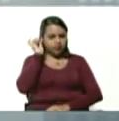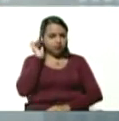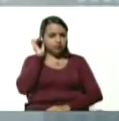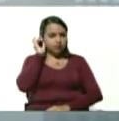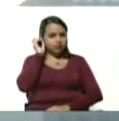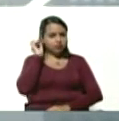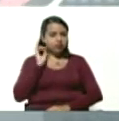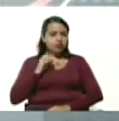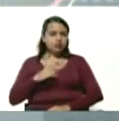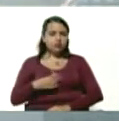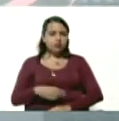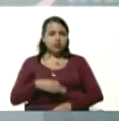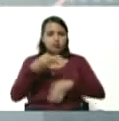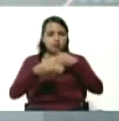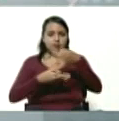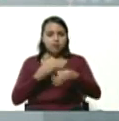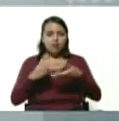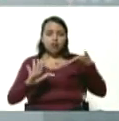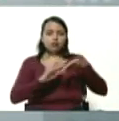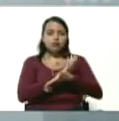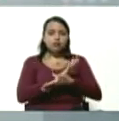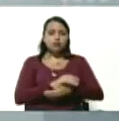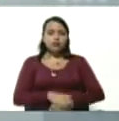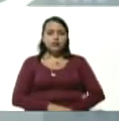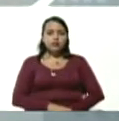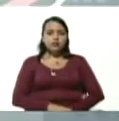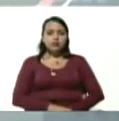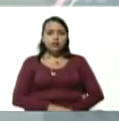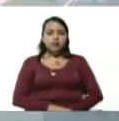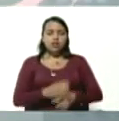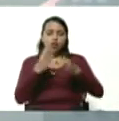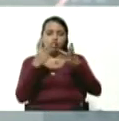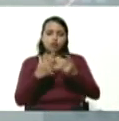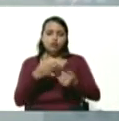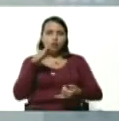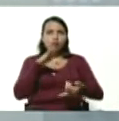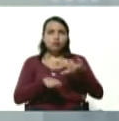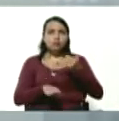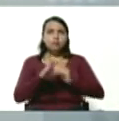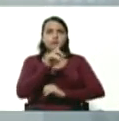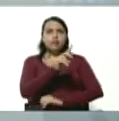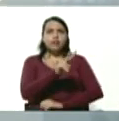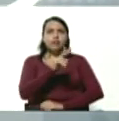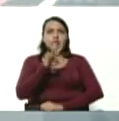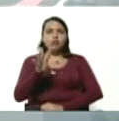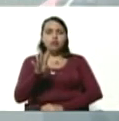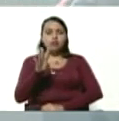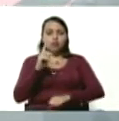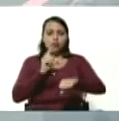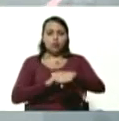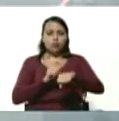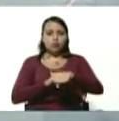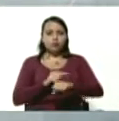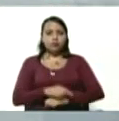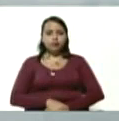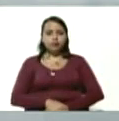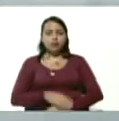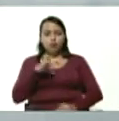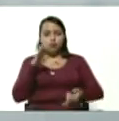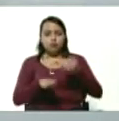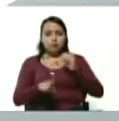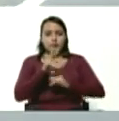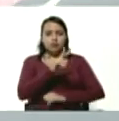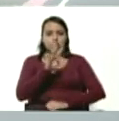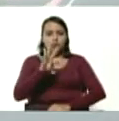pormenores de las últimas 24 horas. Debemos declarar que en las últimas 24 horas